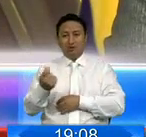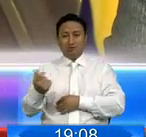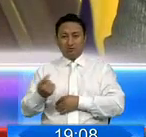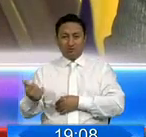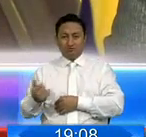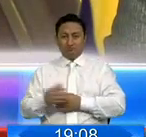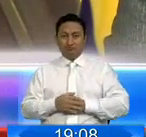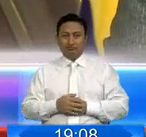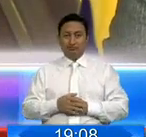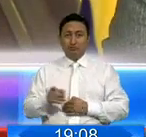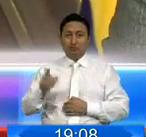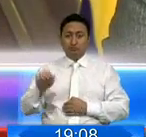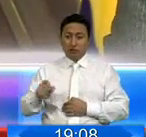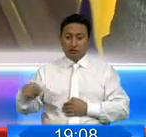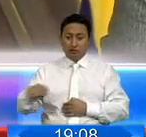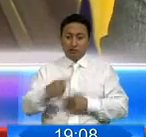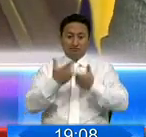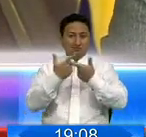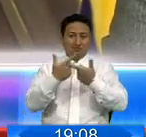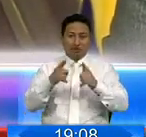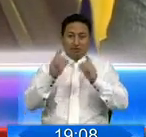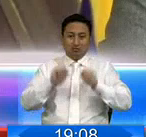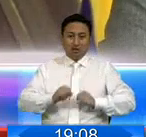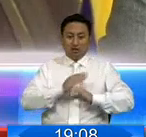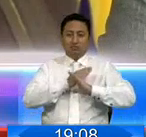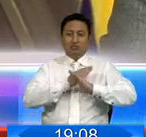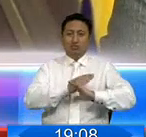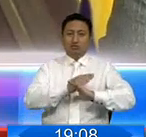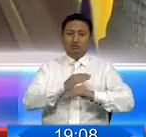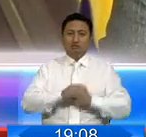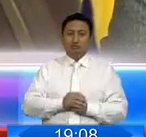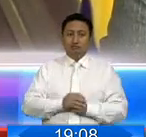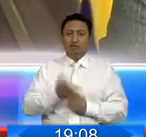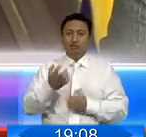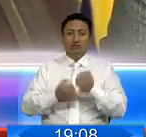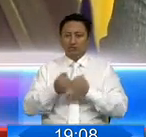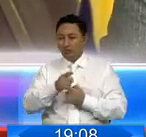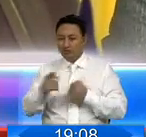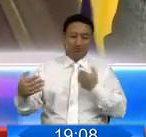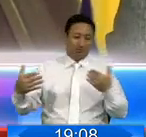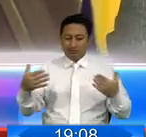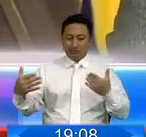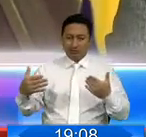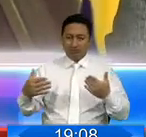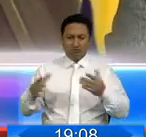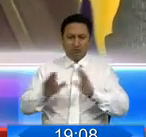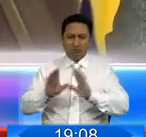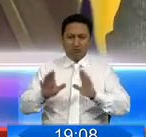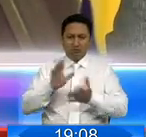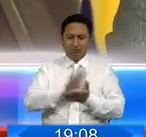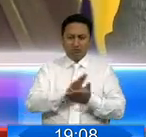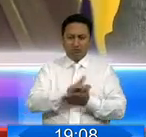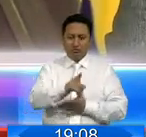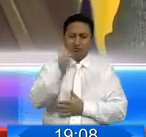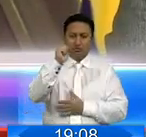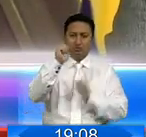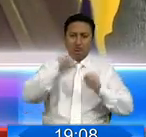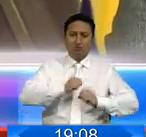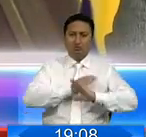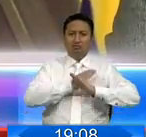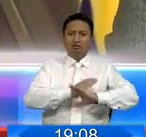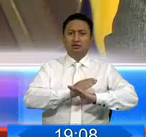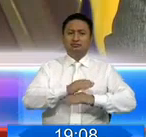Vicuña para que pueda ejercer sin interferencias de ningún tipo su derecho a